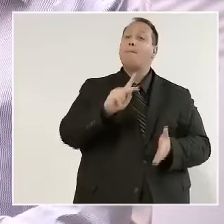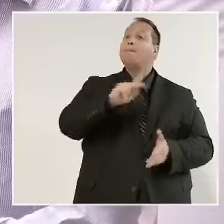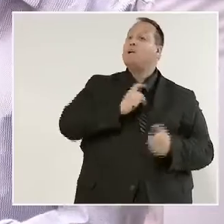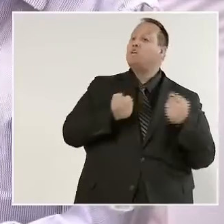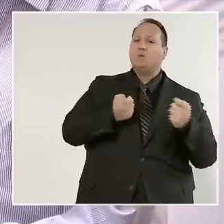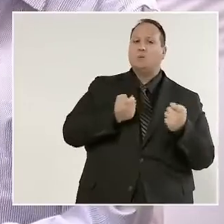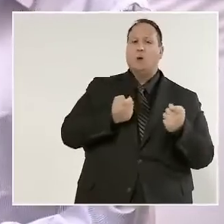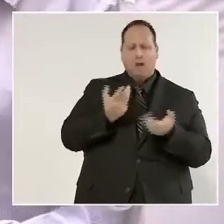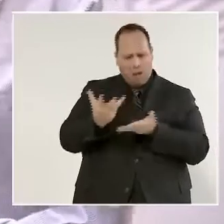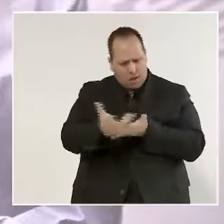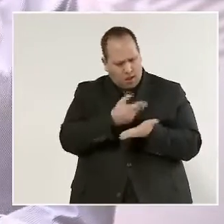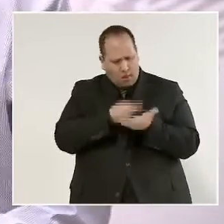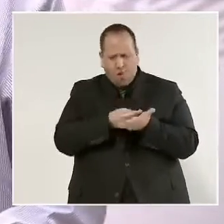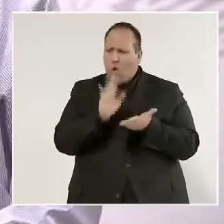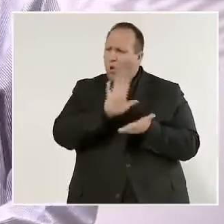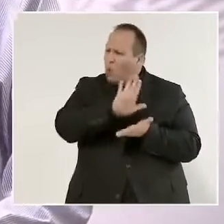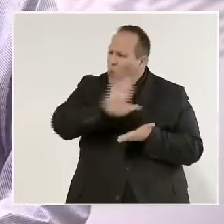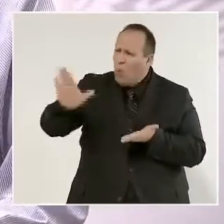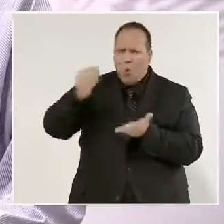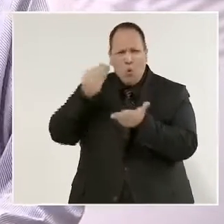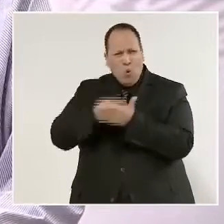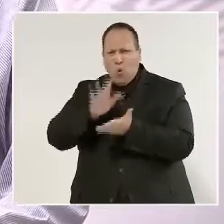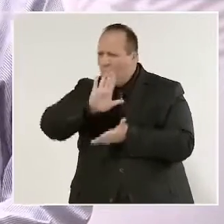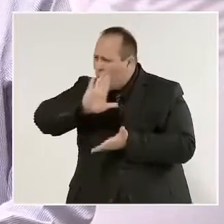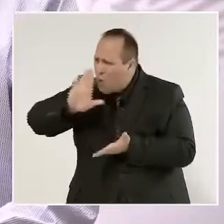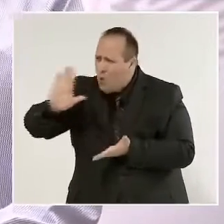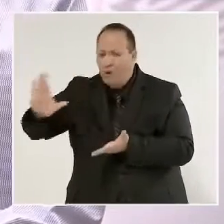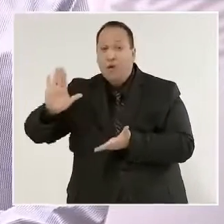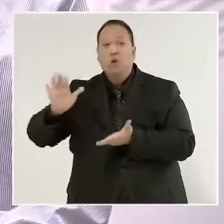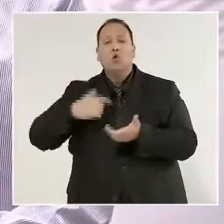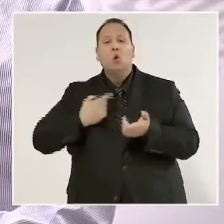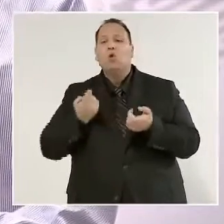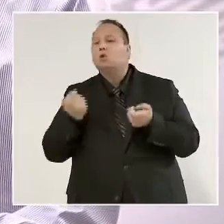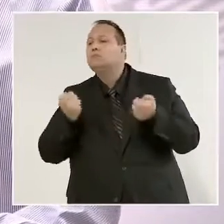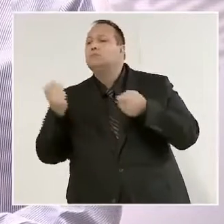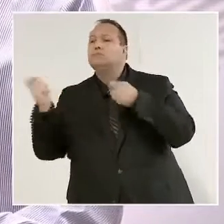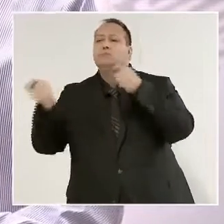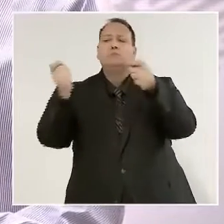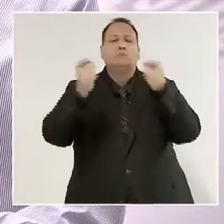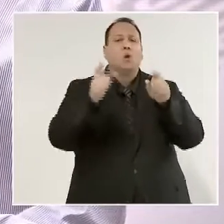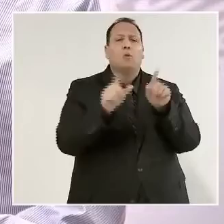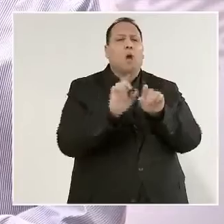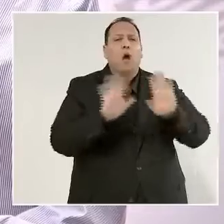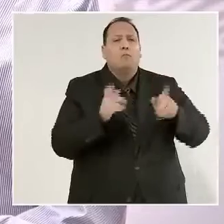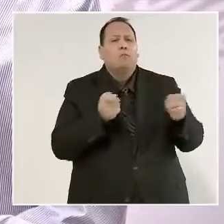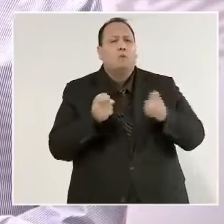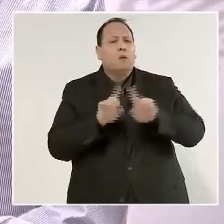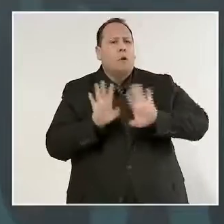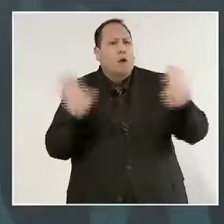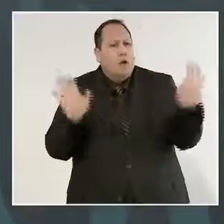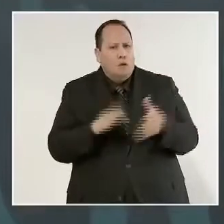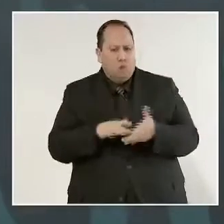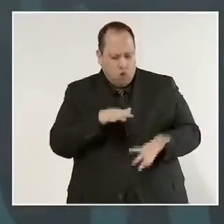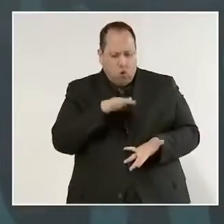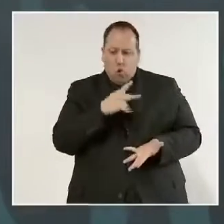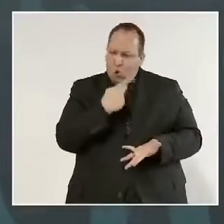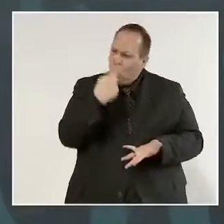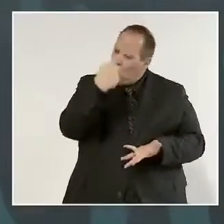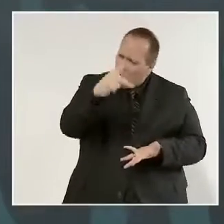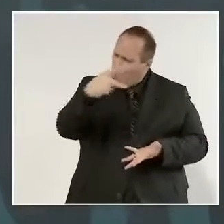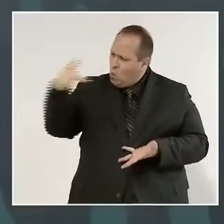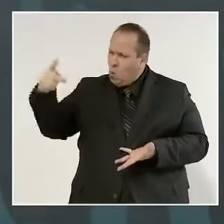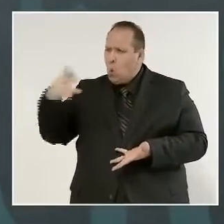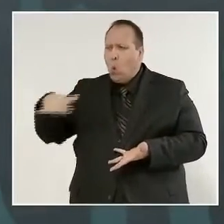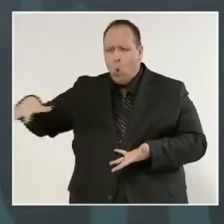el presupuesto es dinero del pueblo. Nosotros somos simplemente administradores del dinero del pueblo,